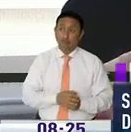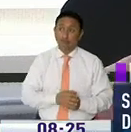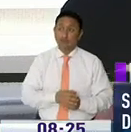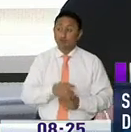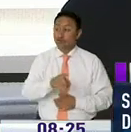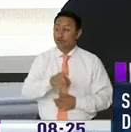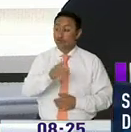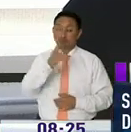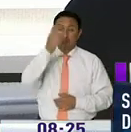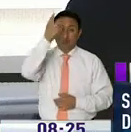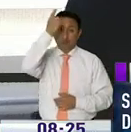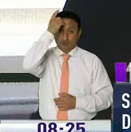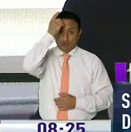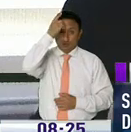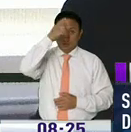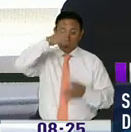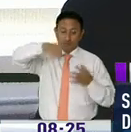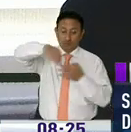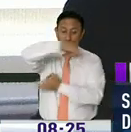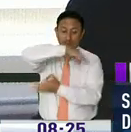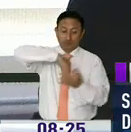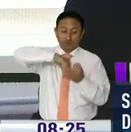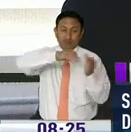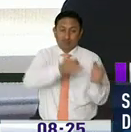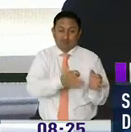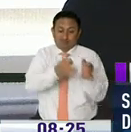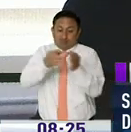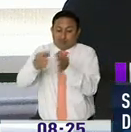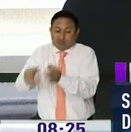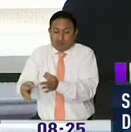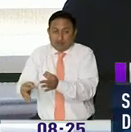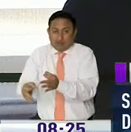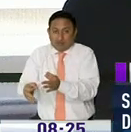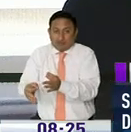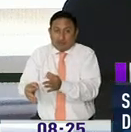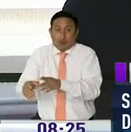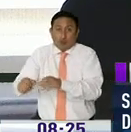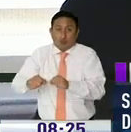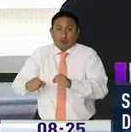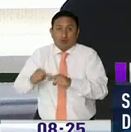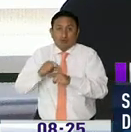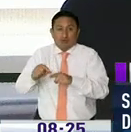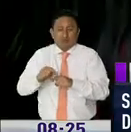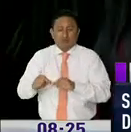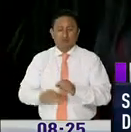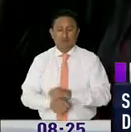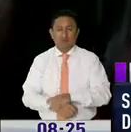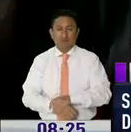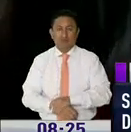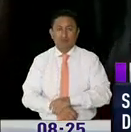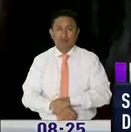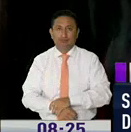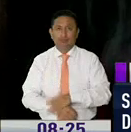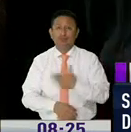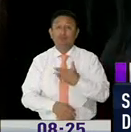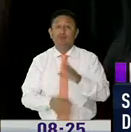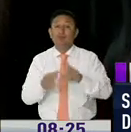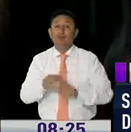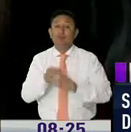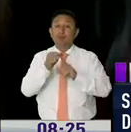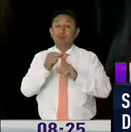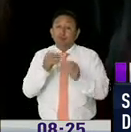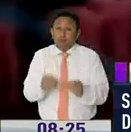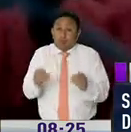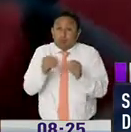puede reestructurar, puede novar sus operaciones de crédito. Este diferimiento especial no